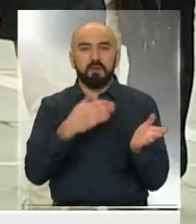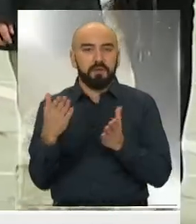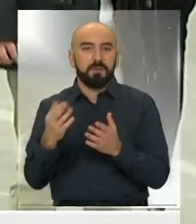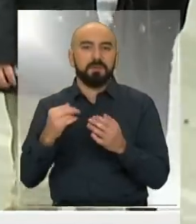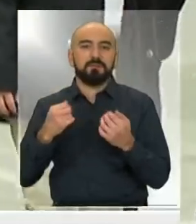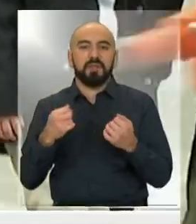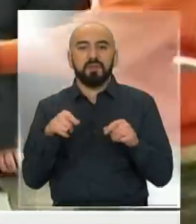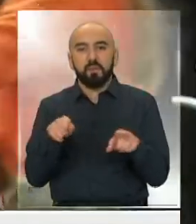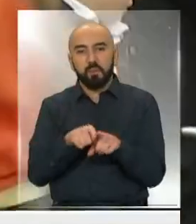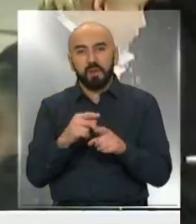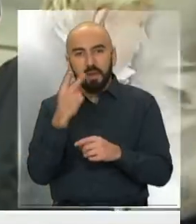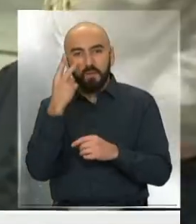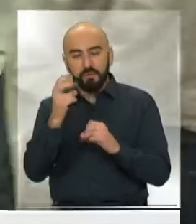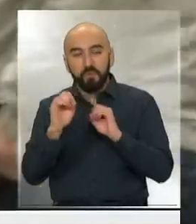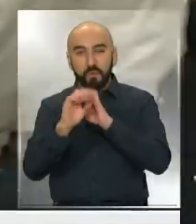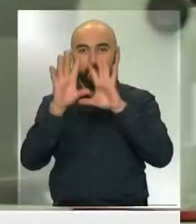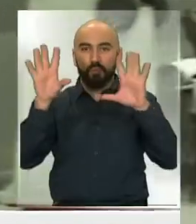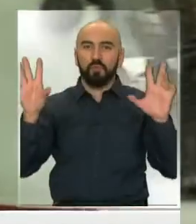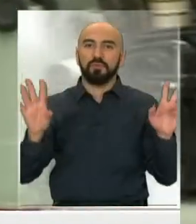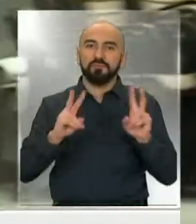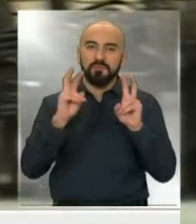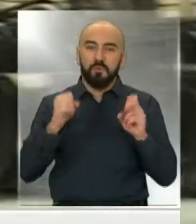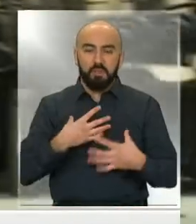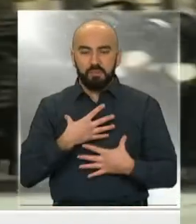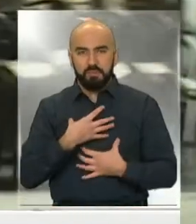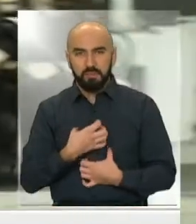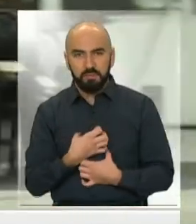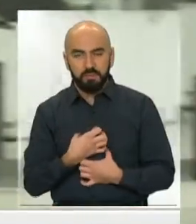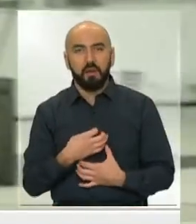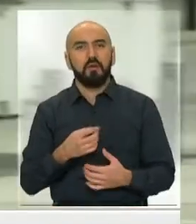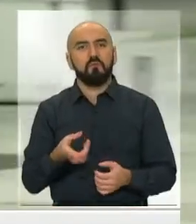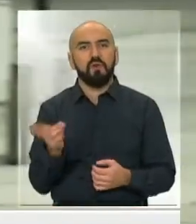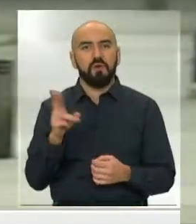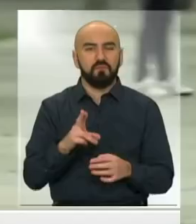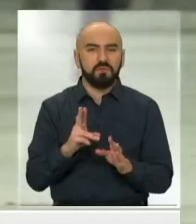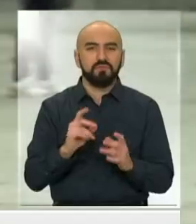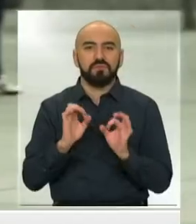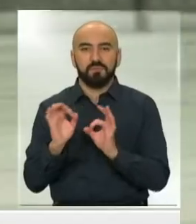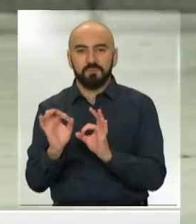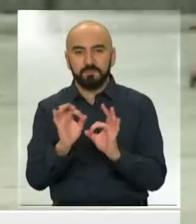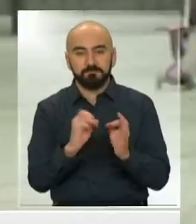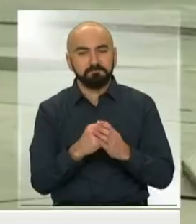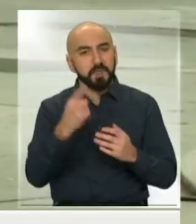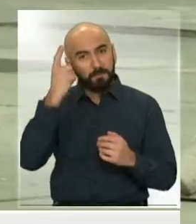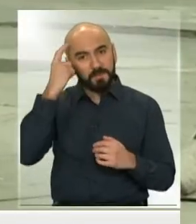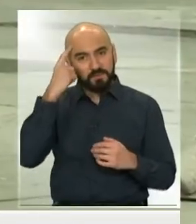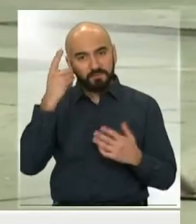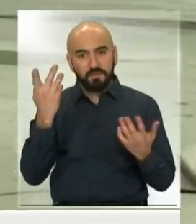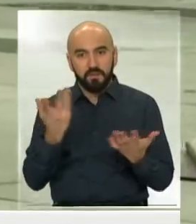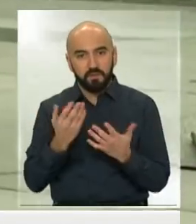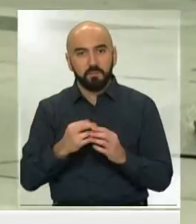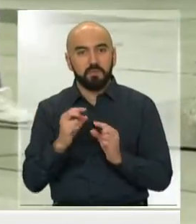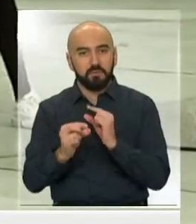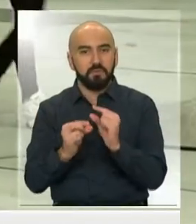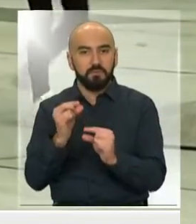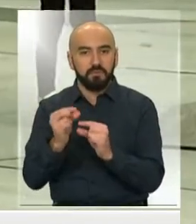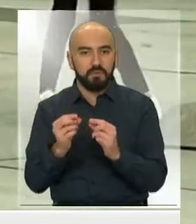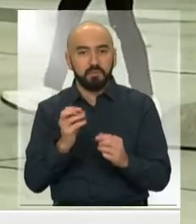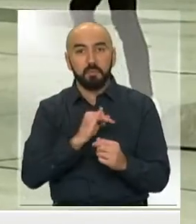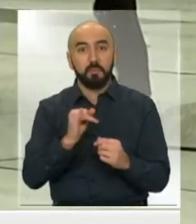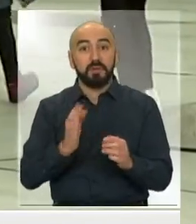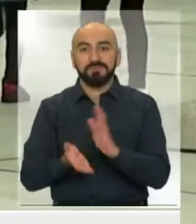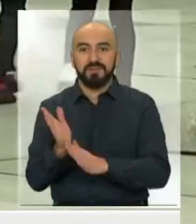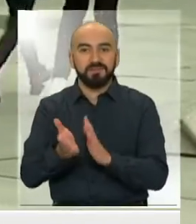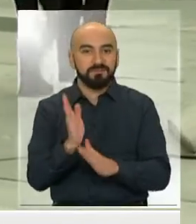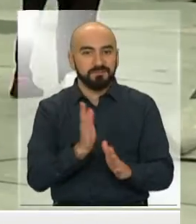al final del túnel se comienza a pasar la justicia se comienza incluso a en cómo va a ser la salida escalonada cuando se acabe